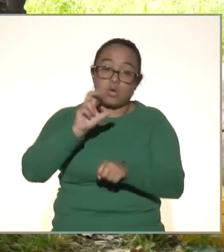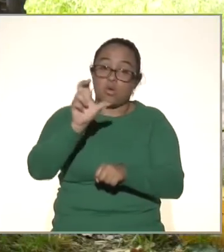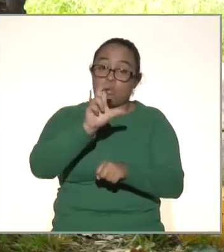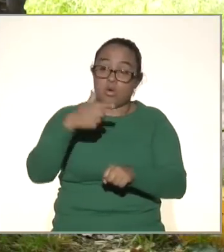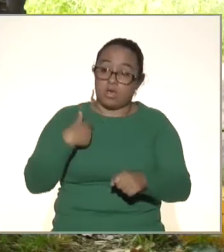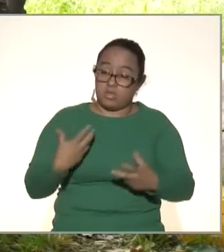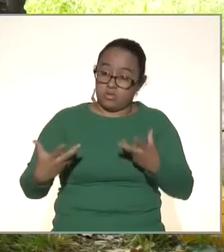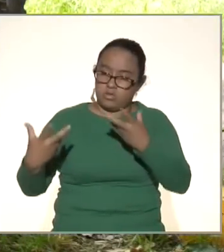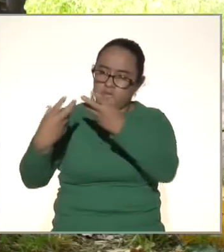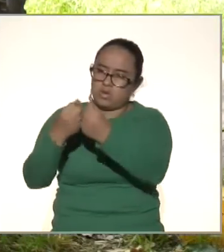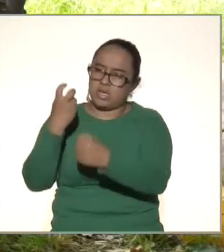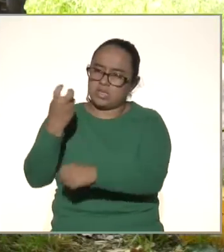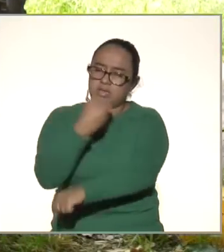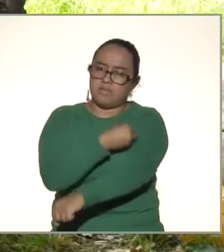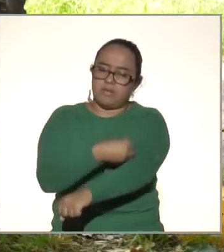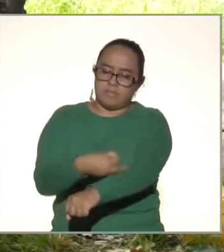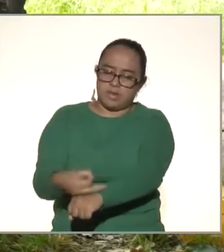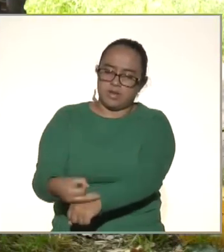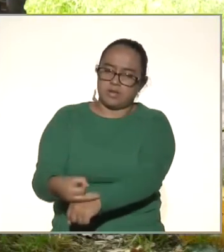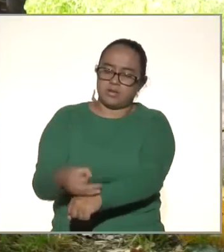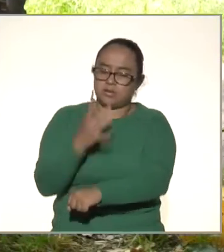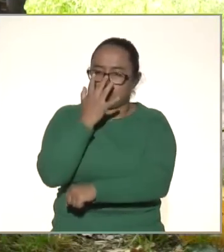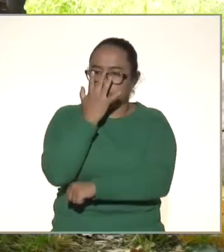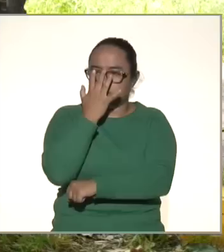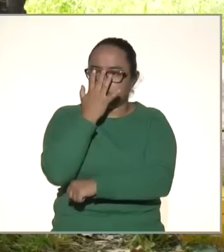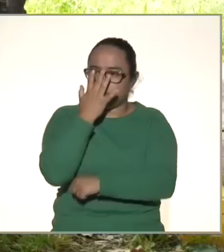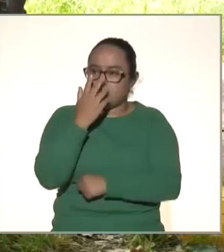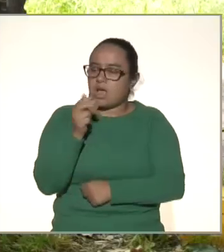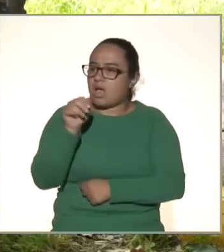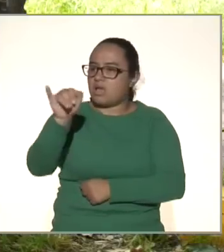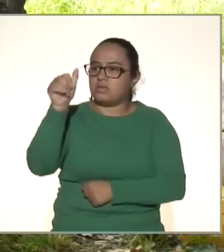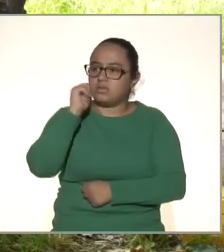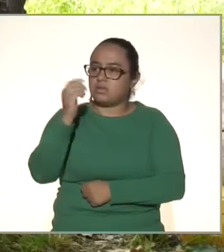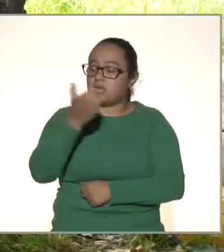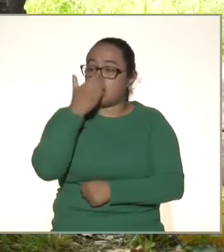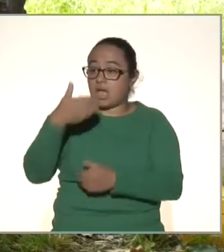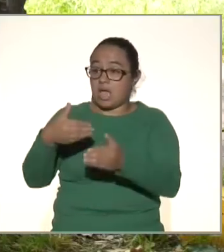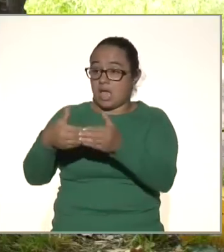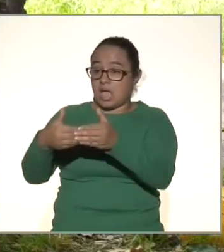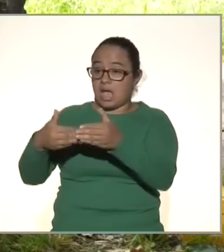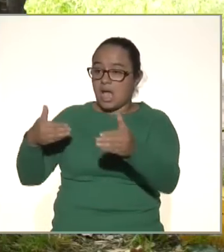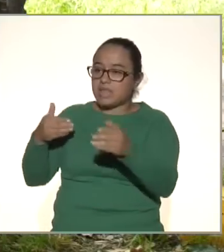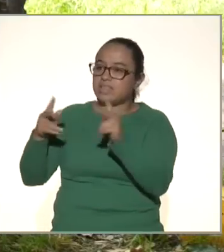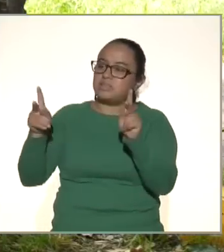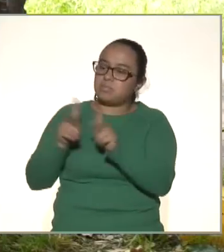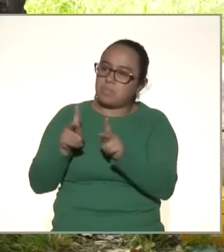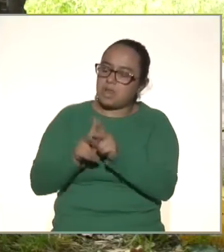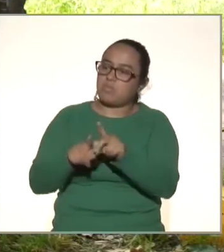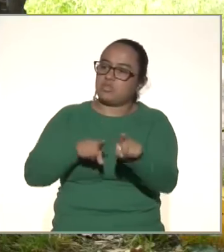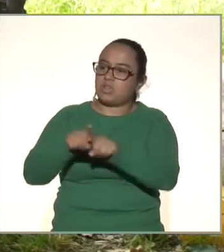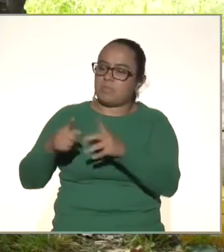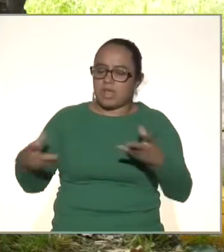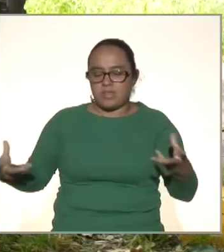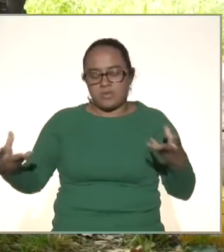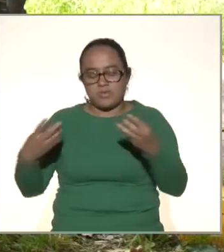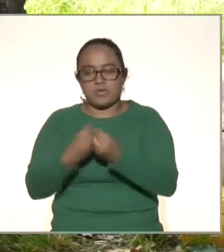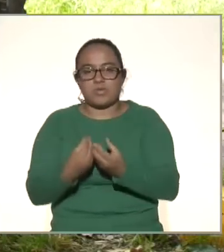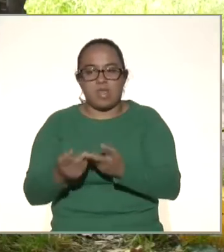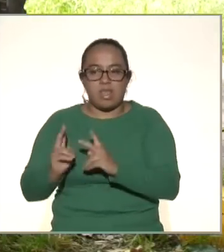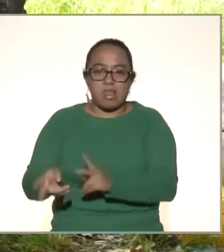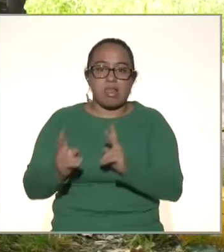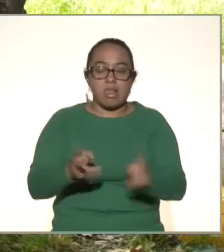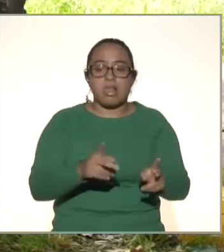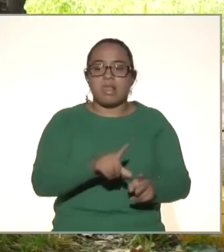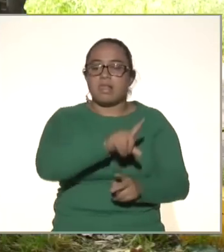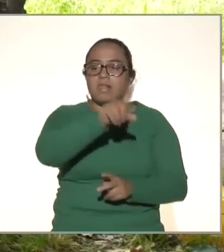entré a esta familia pues era así, se reunían antes todos los primos, los hermanos, y bueno, pues cada quien